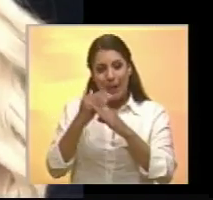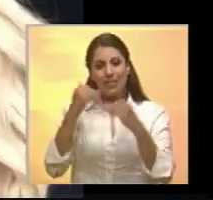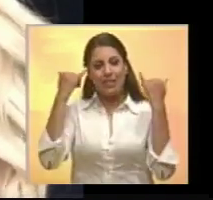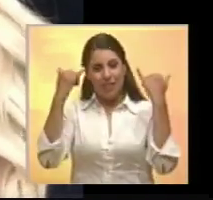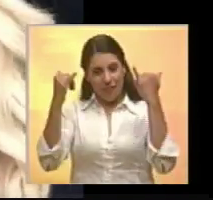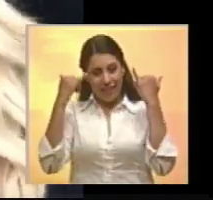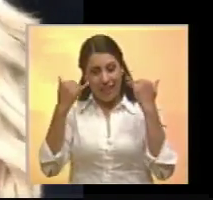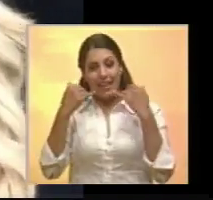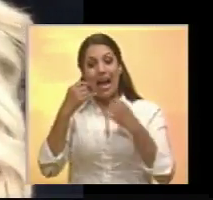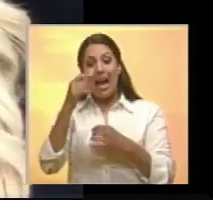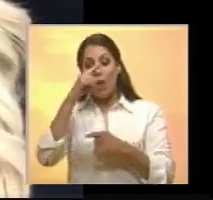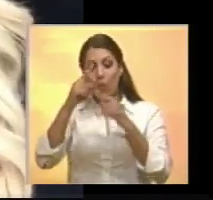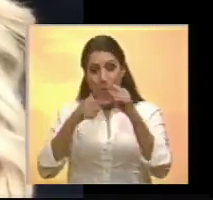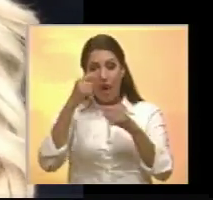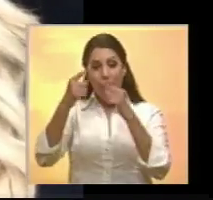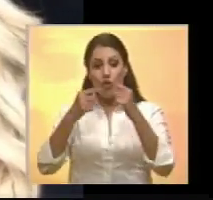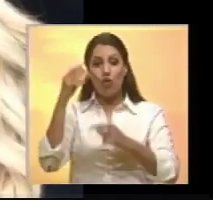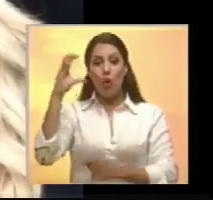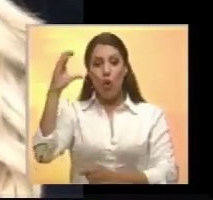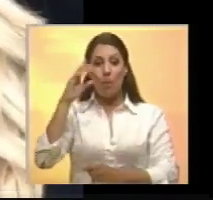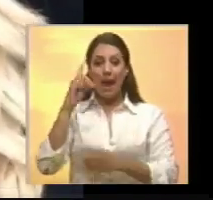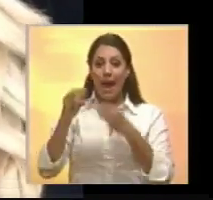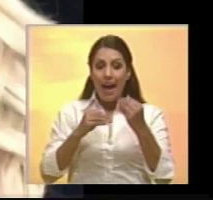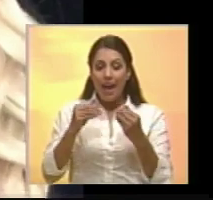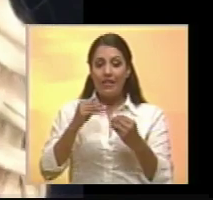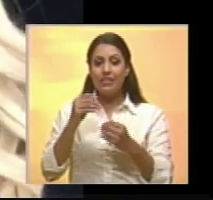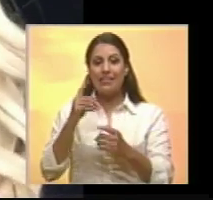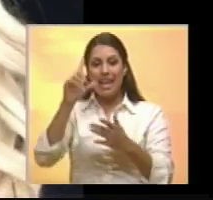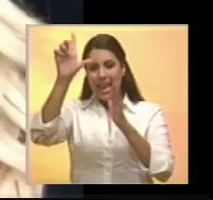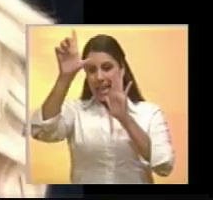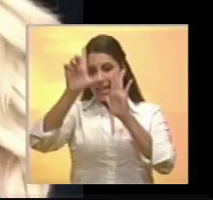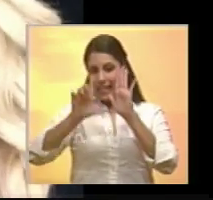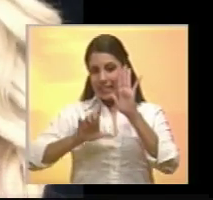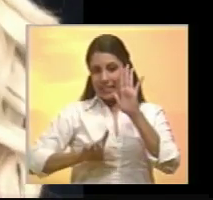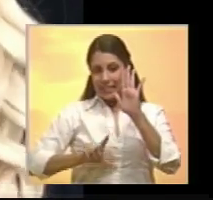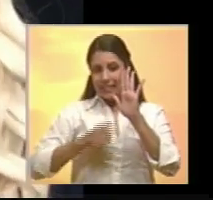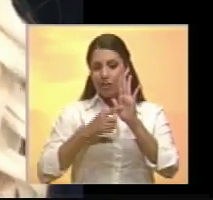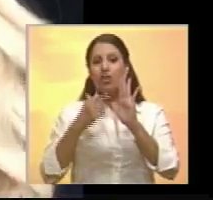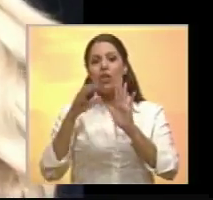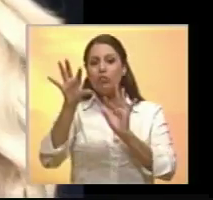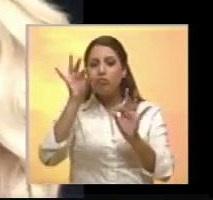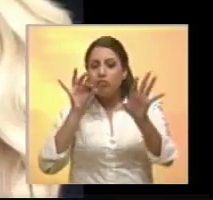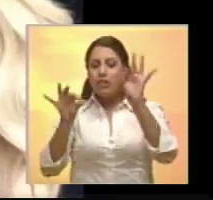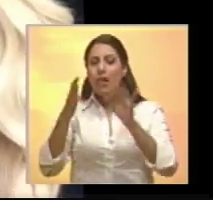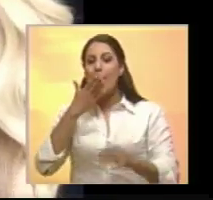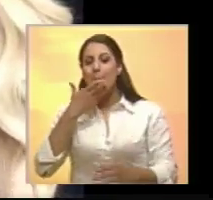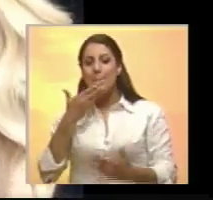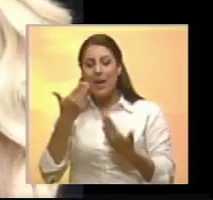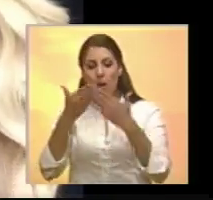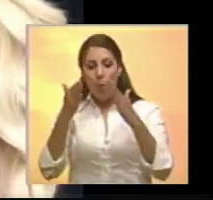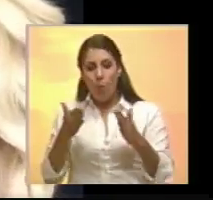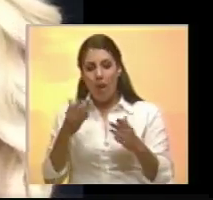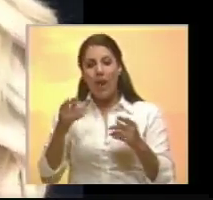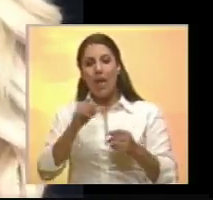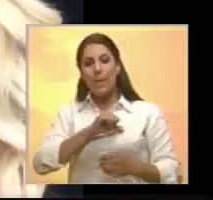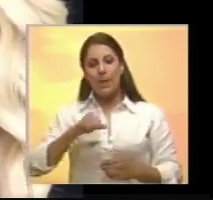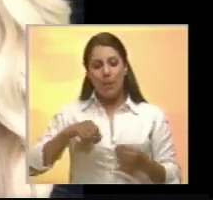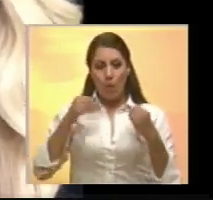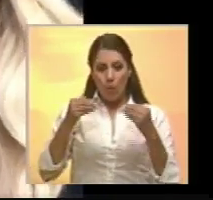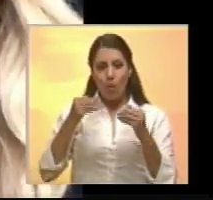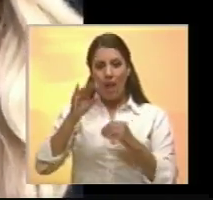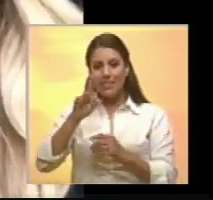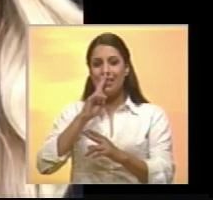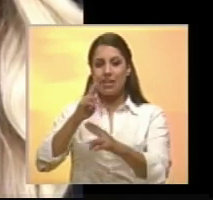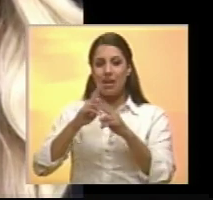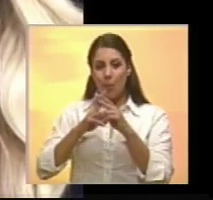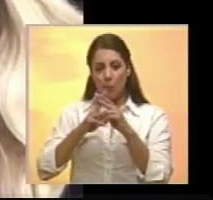celebrarlo. Cada año en Colombia se realizan una lista en donde se escogen los mejores colegios públicos y privados de acuerdo con los